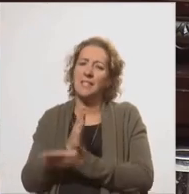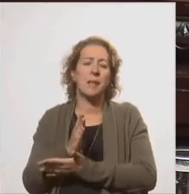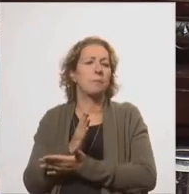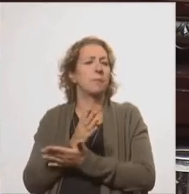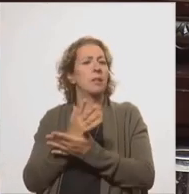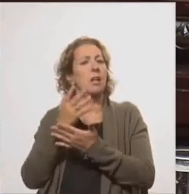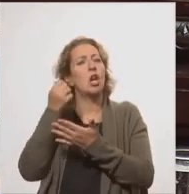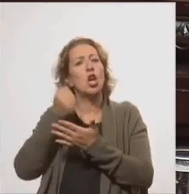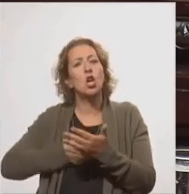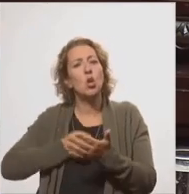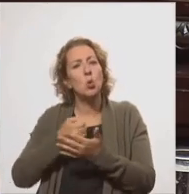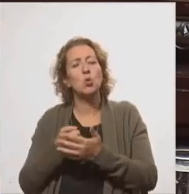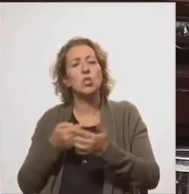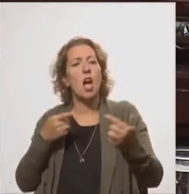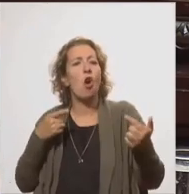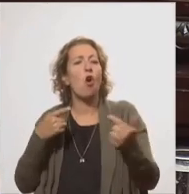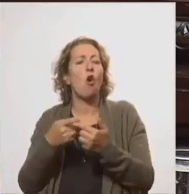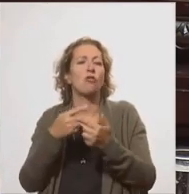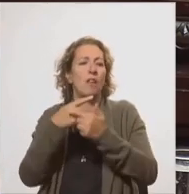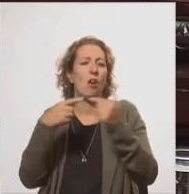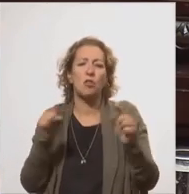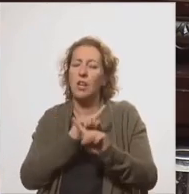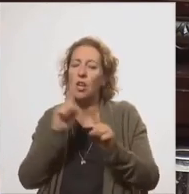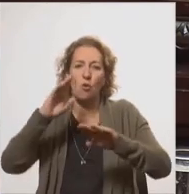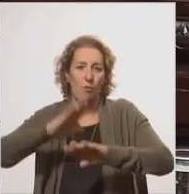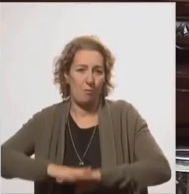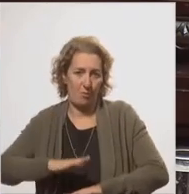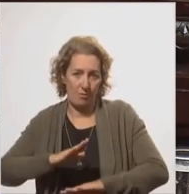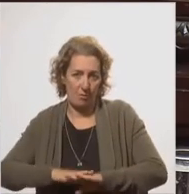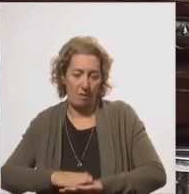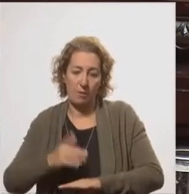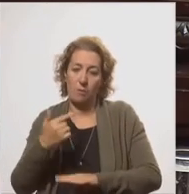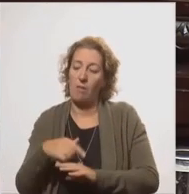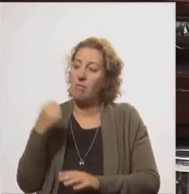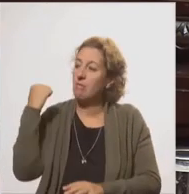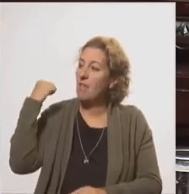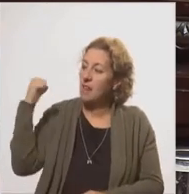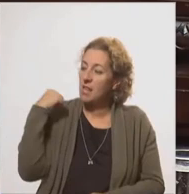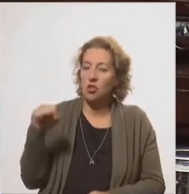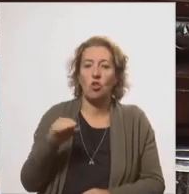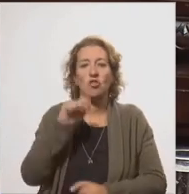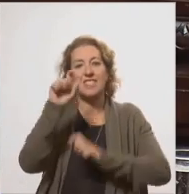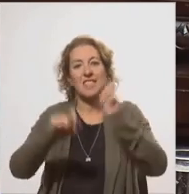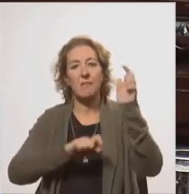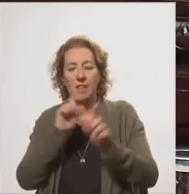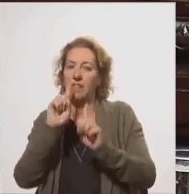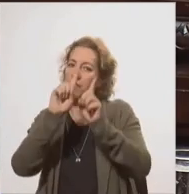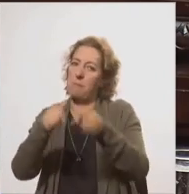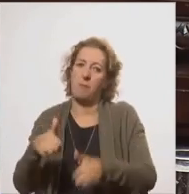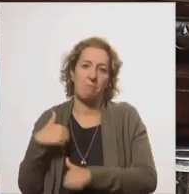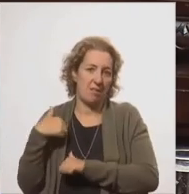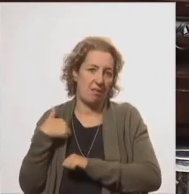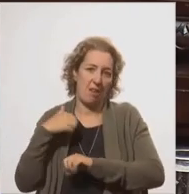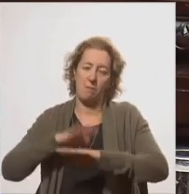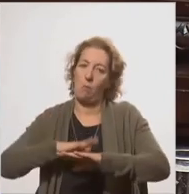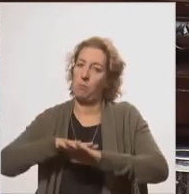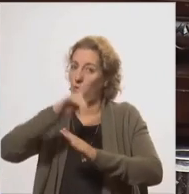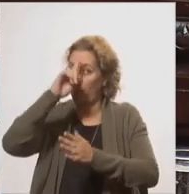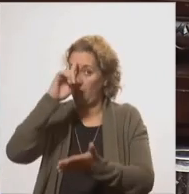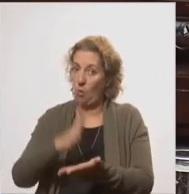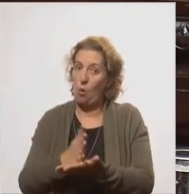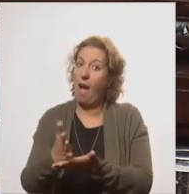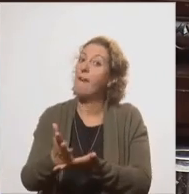trinchera de lucha contra la impunidad de los delitos cometidos por civiles y militares durante la dictadura, contra los abusos